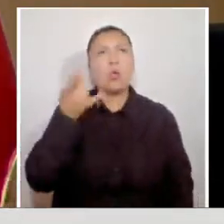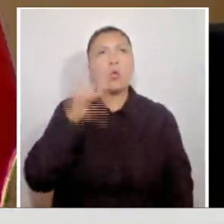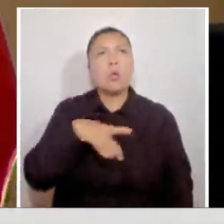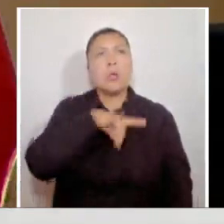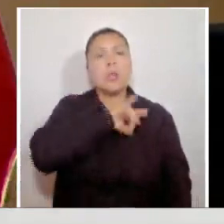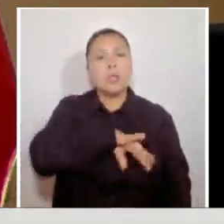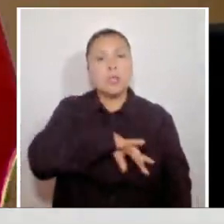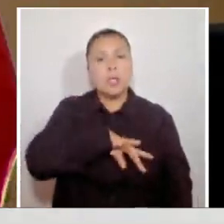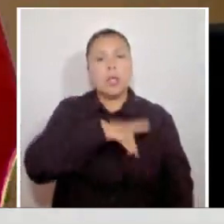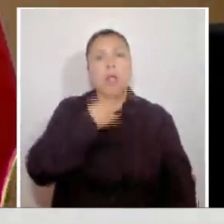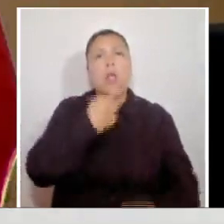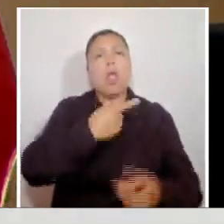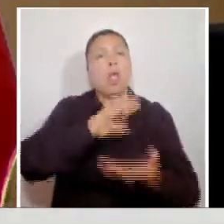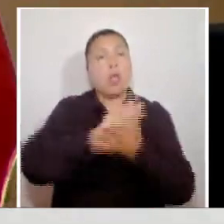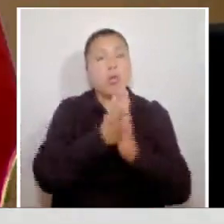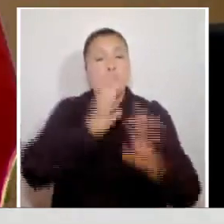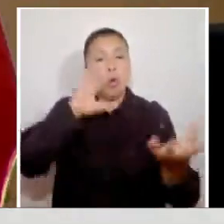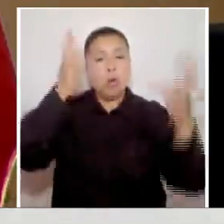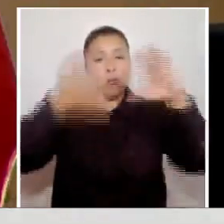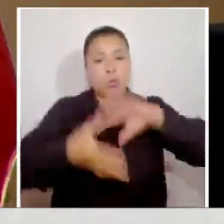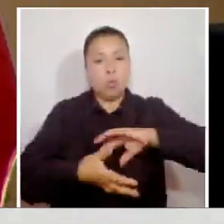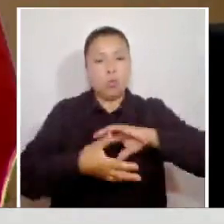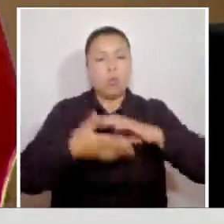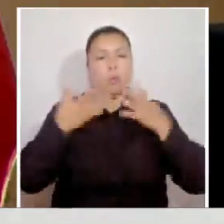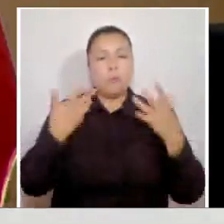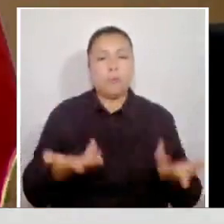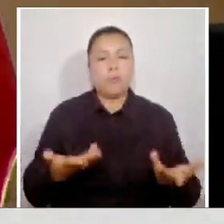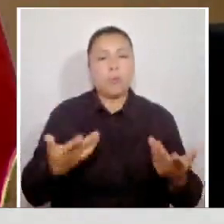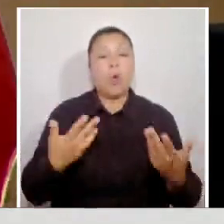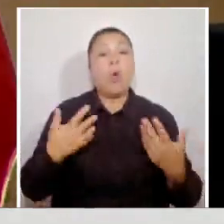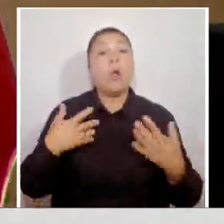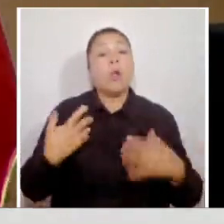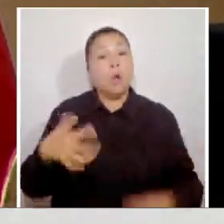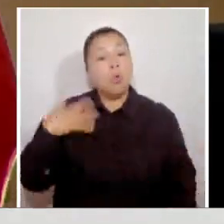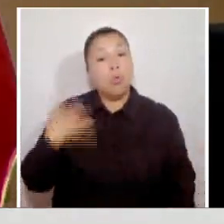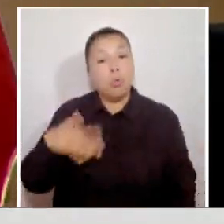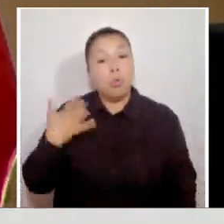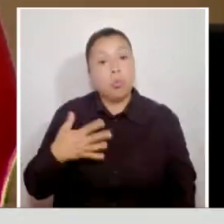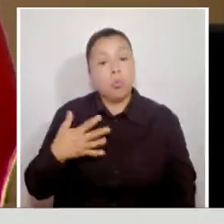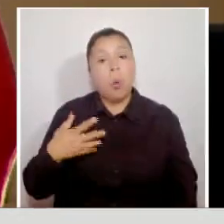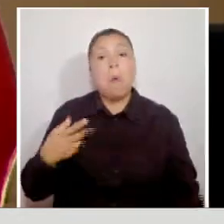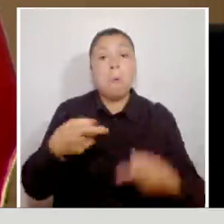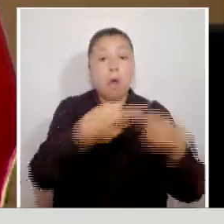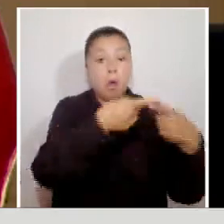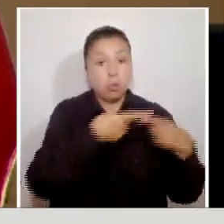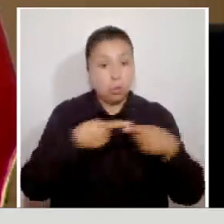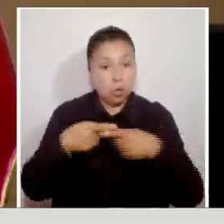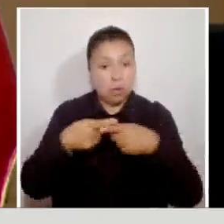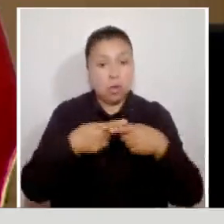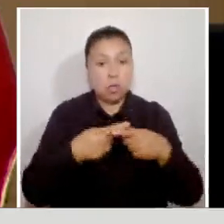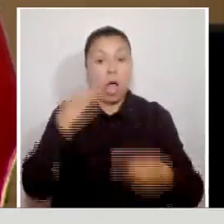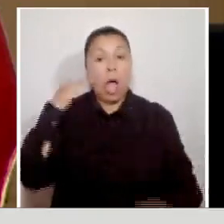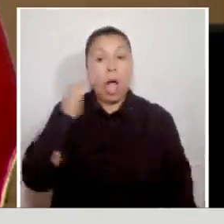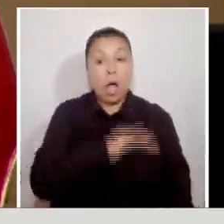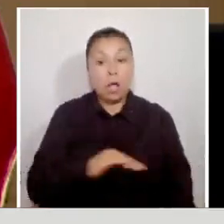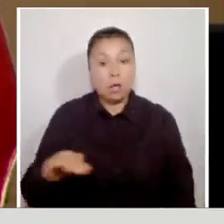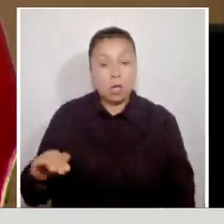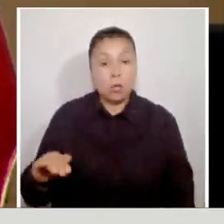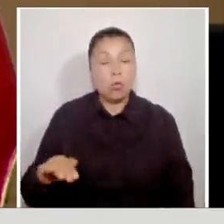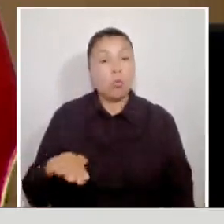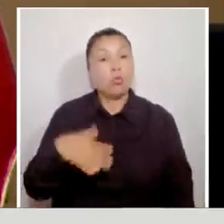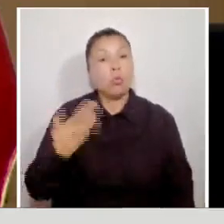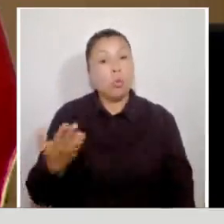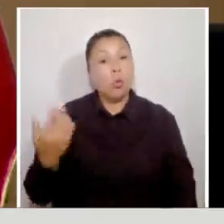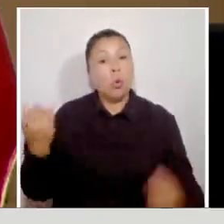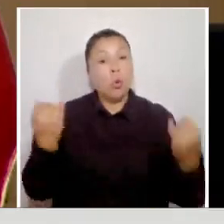el resto del mundo son un instrumento para socializar a niños que de otra manera caen